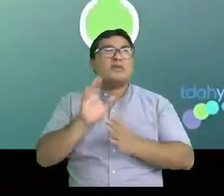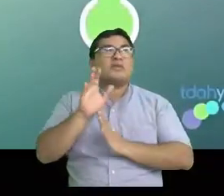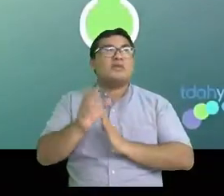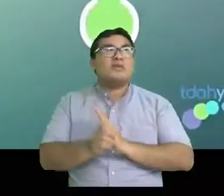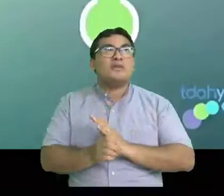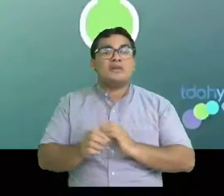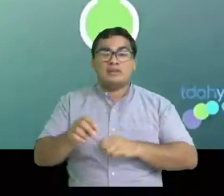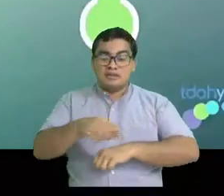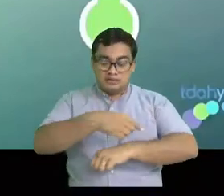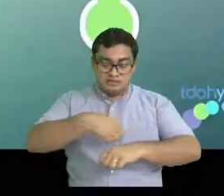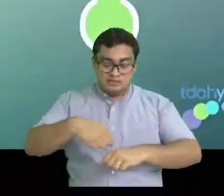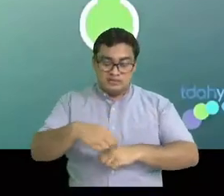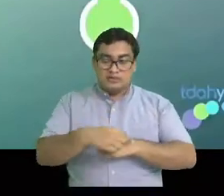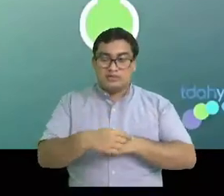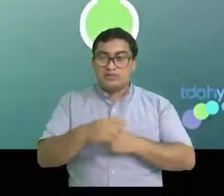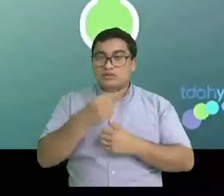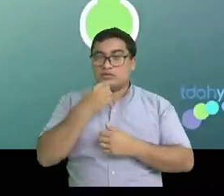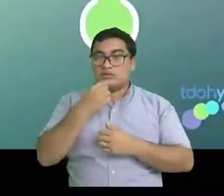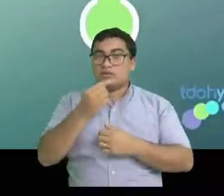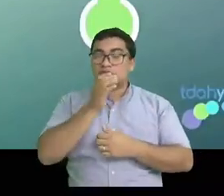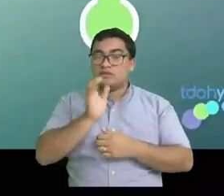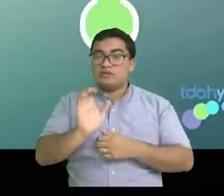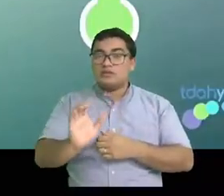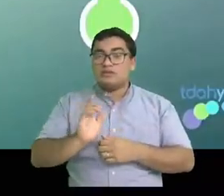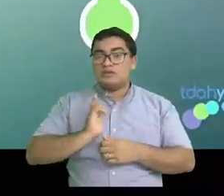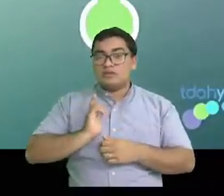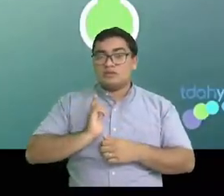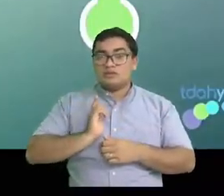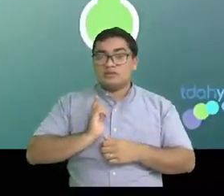de uso de dispositivos electrónicos los niños van a tener,